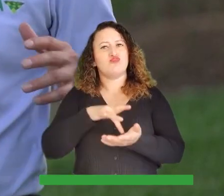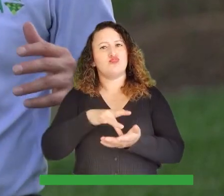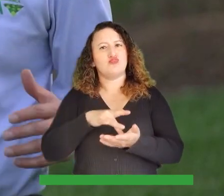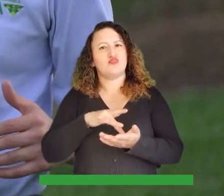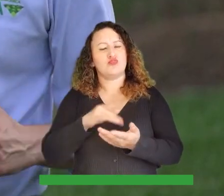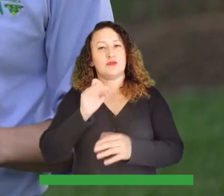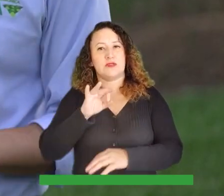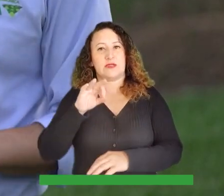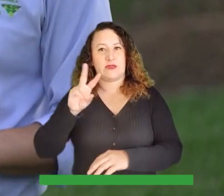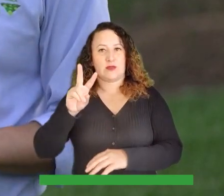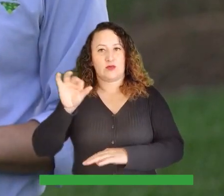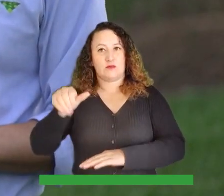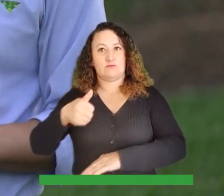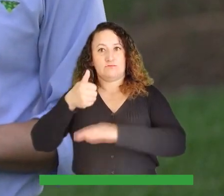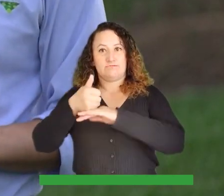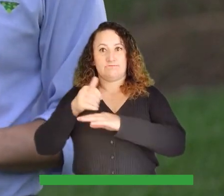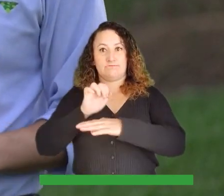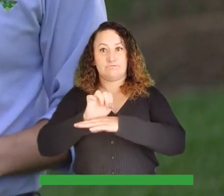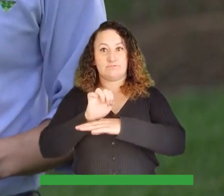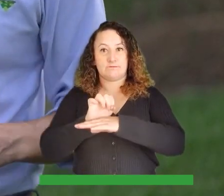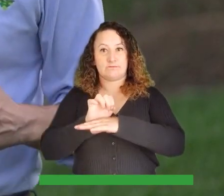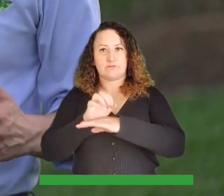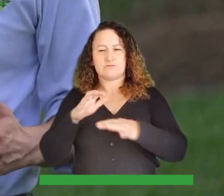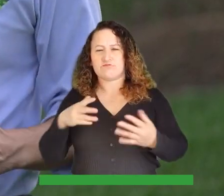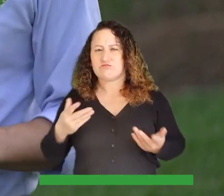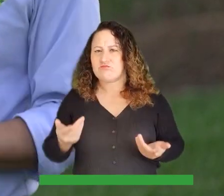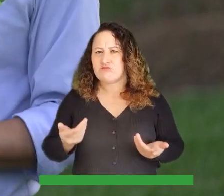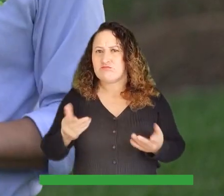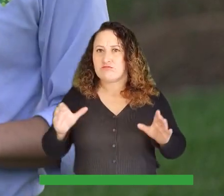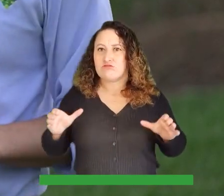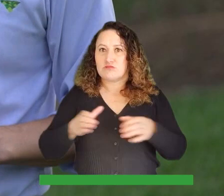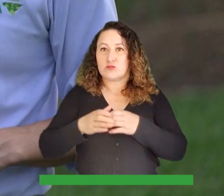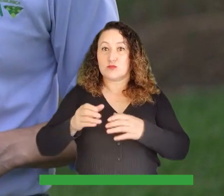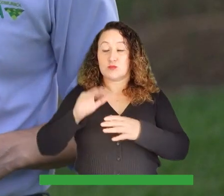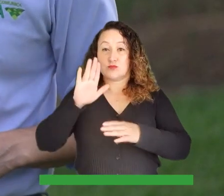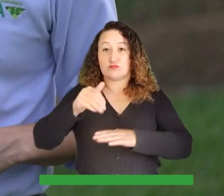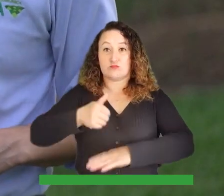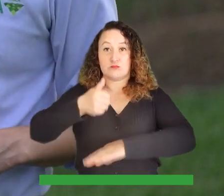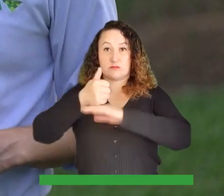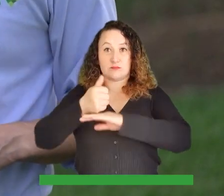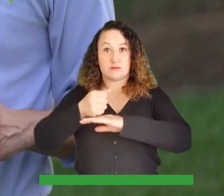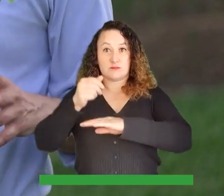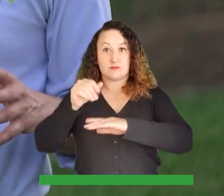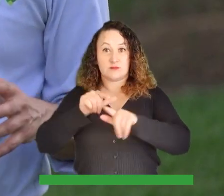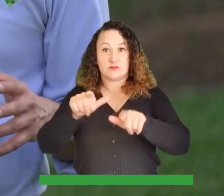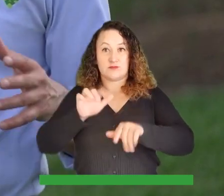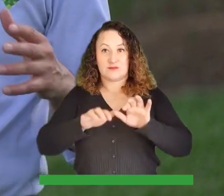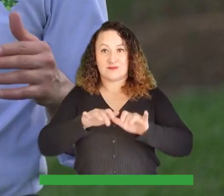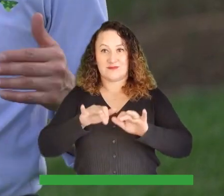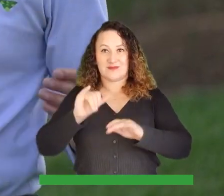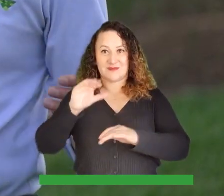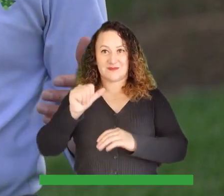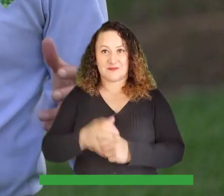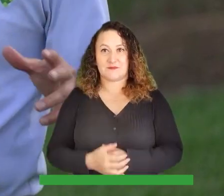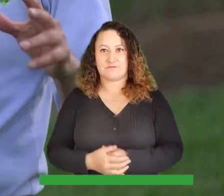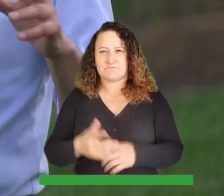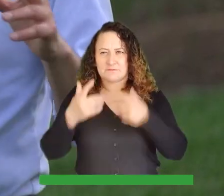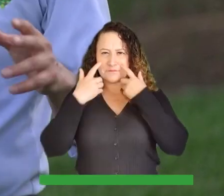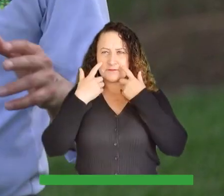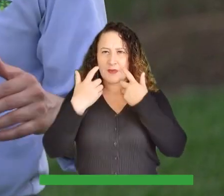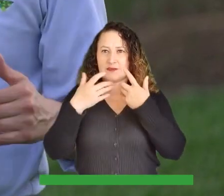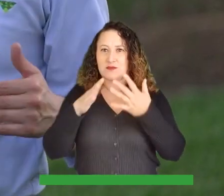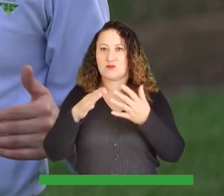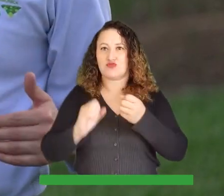los 32 gerentes seccionales de la entidad y el equipo directivo de las oficinas nacionales del ICA. Veamos los hechos más destacados de